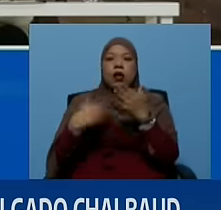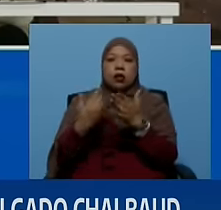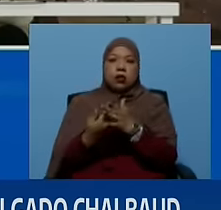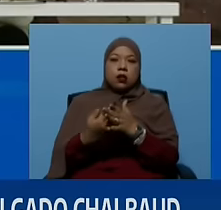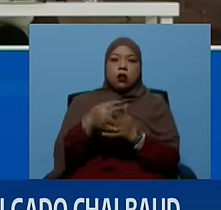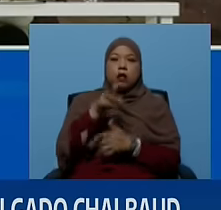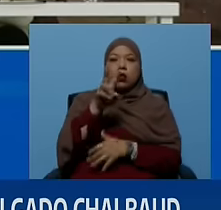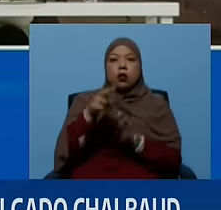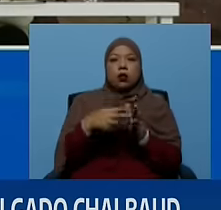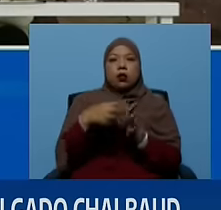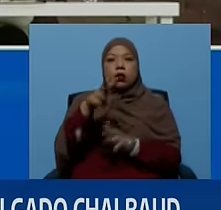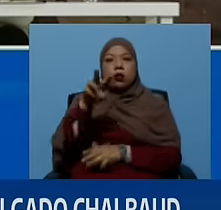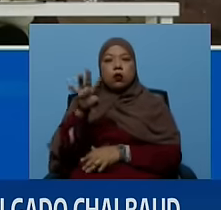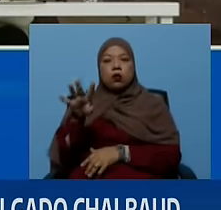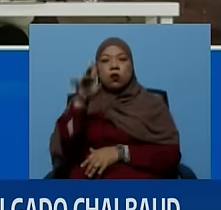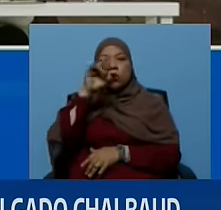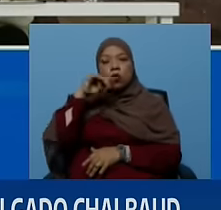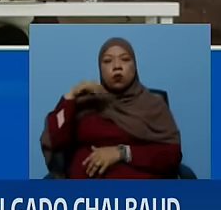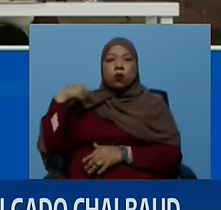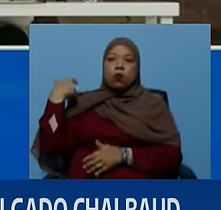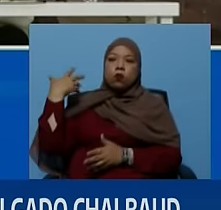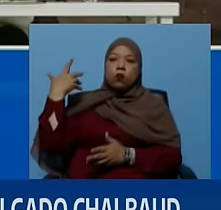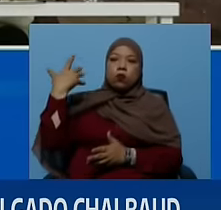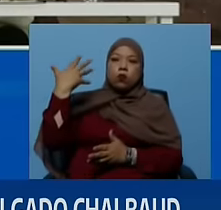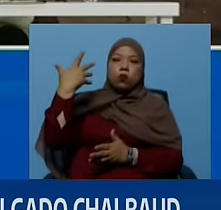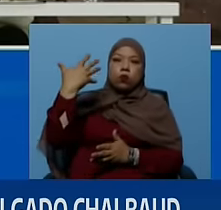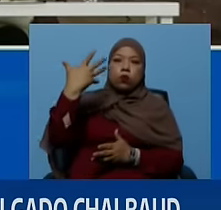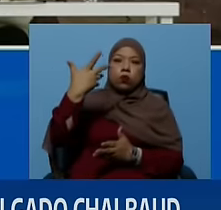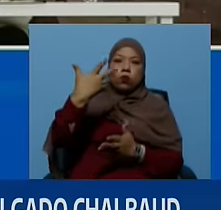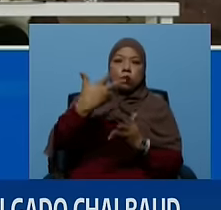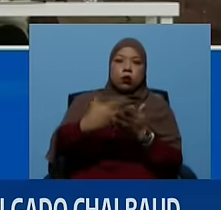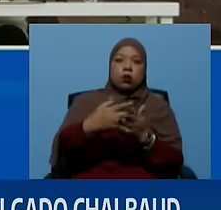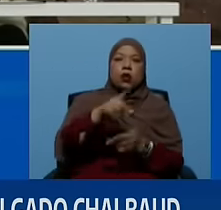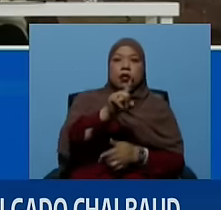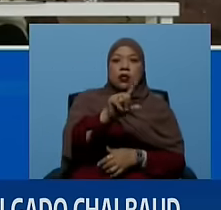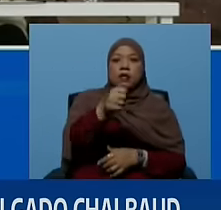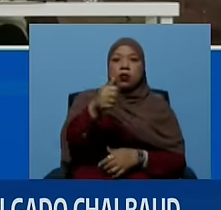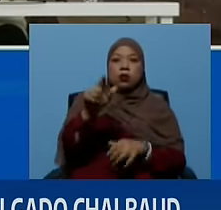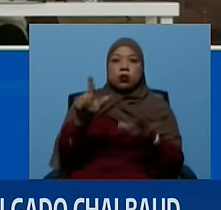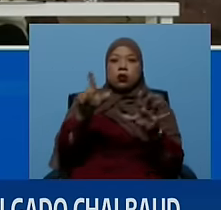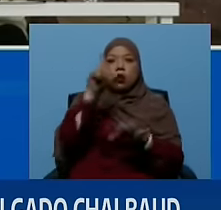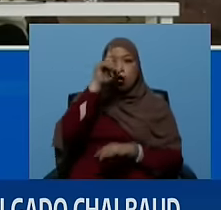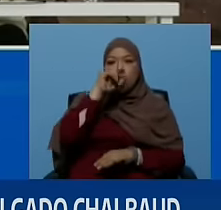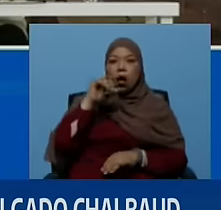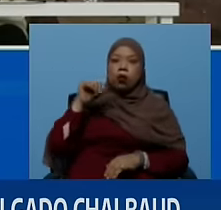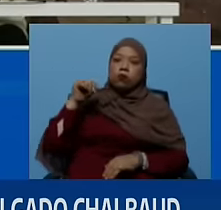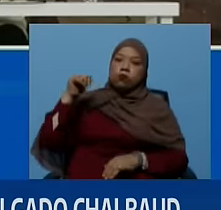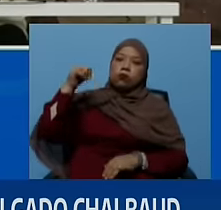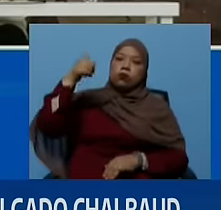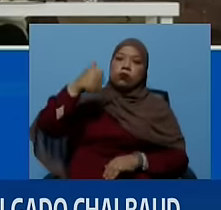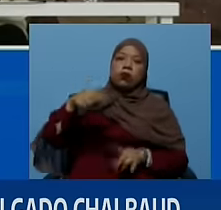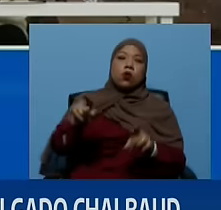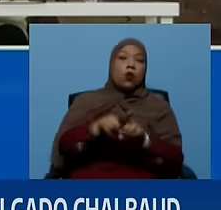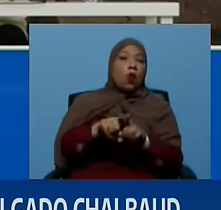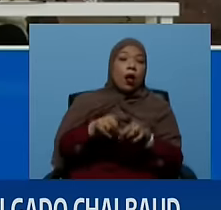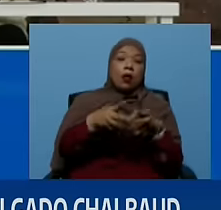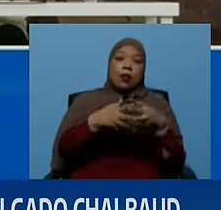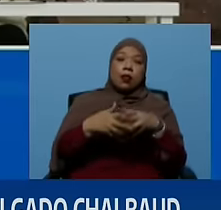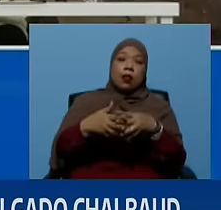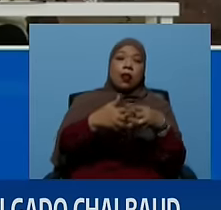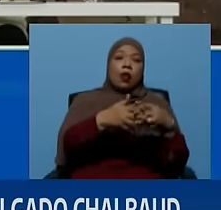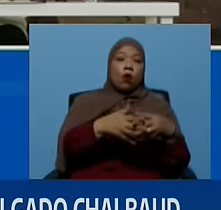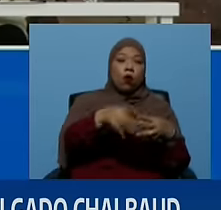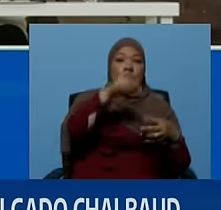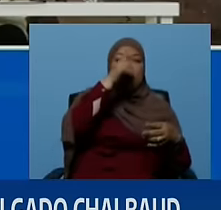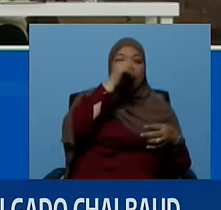2024 Cuánto ha pasado 116 años y sigue el águila Imperial como un